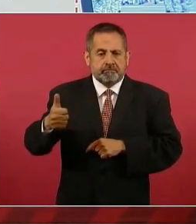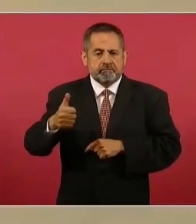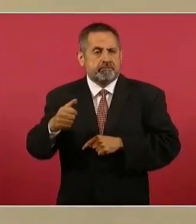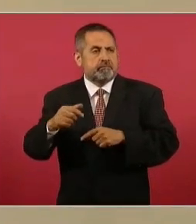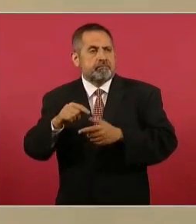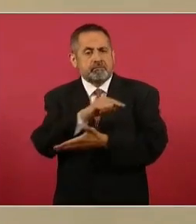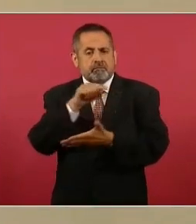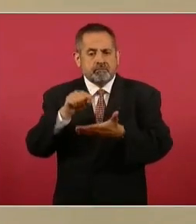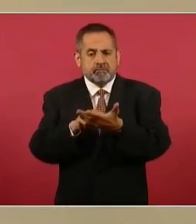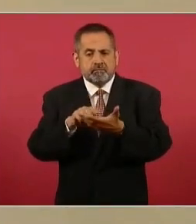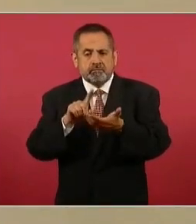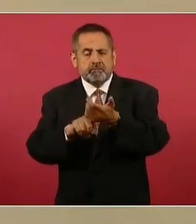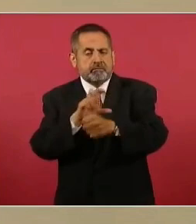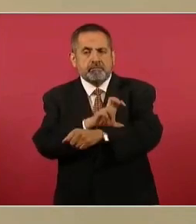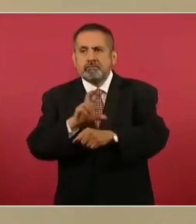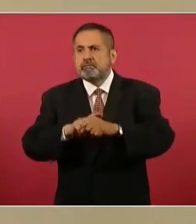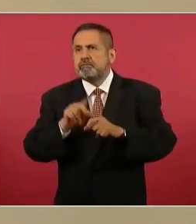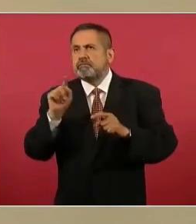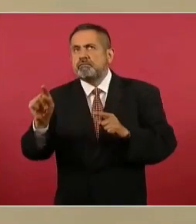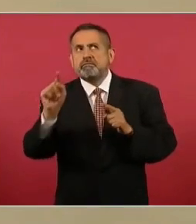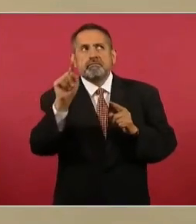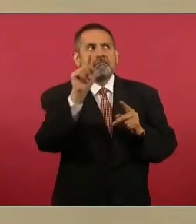coordinaciones regionales